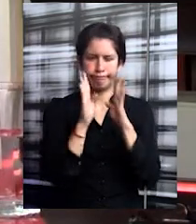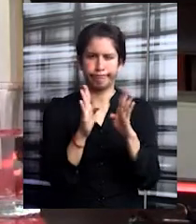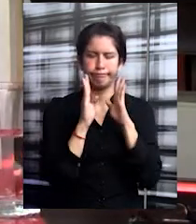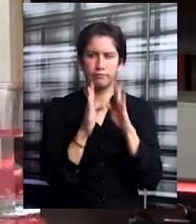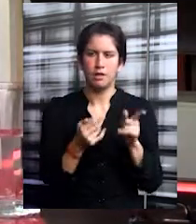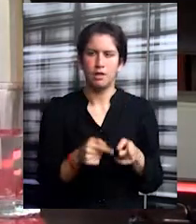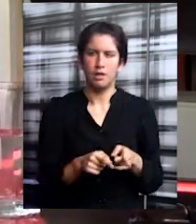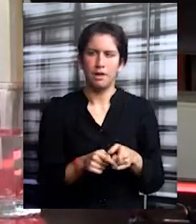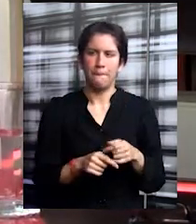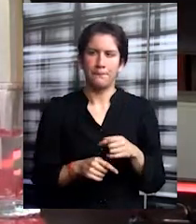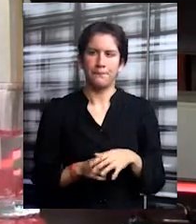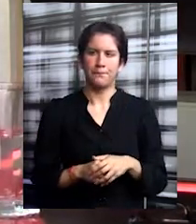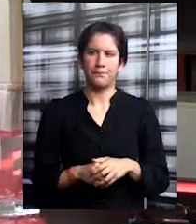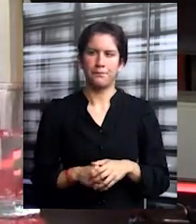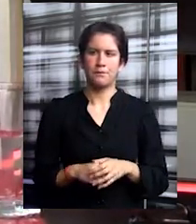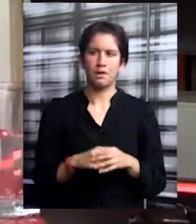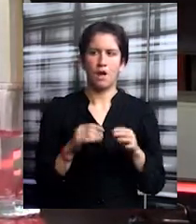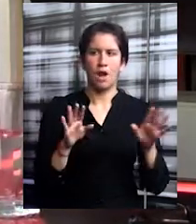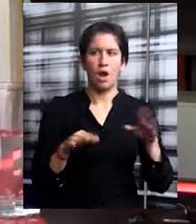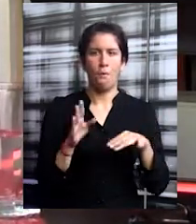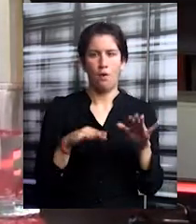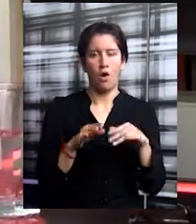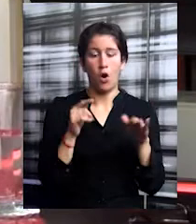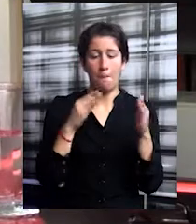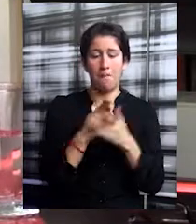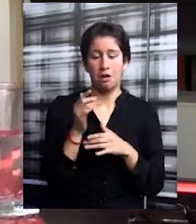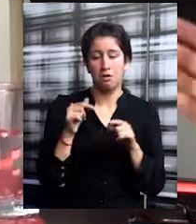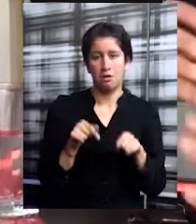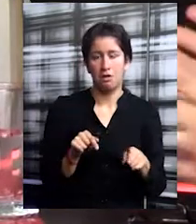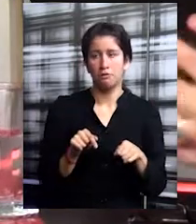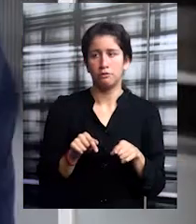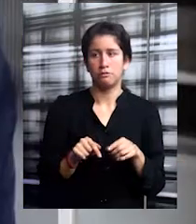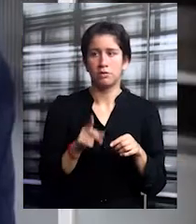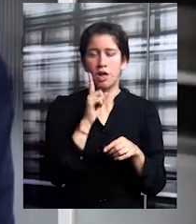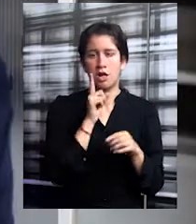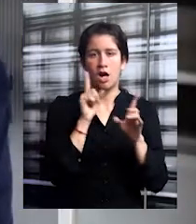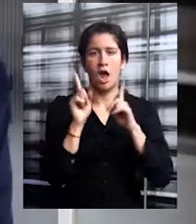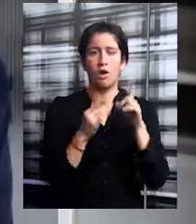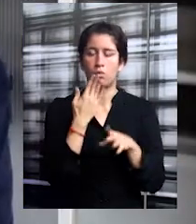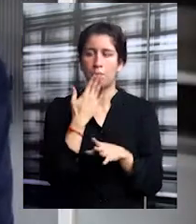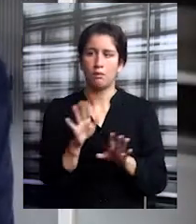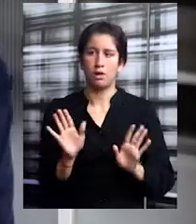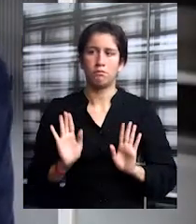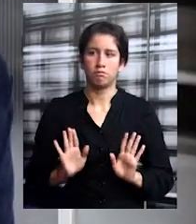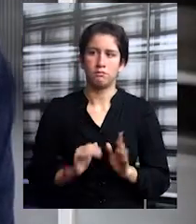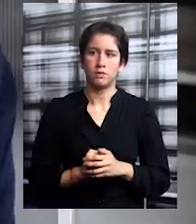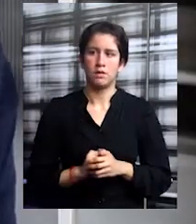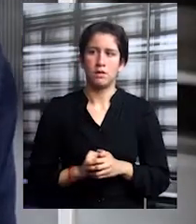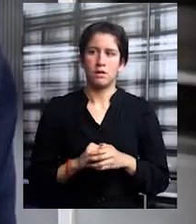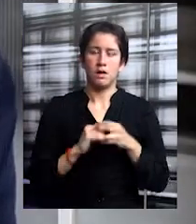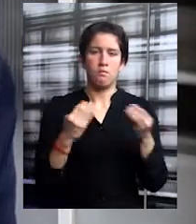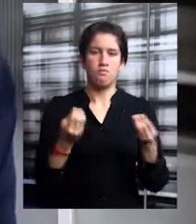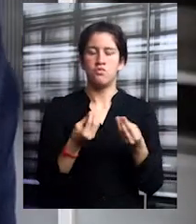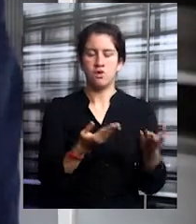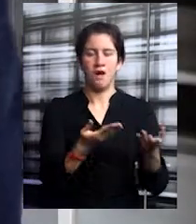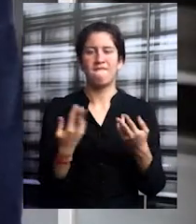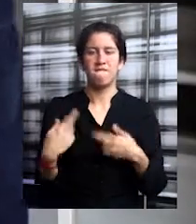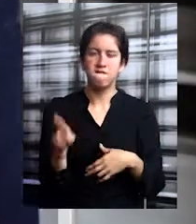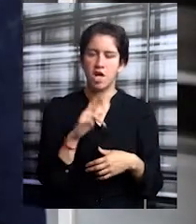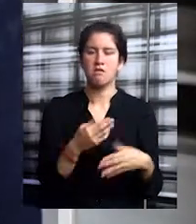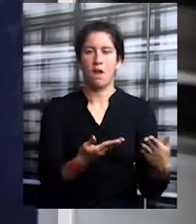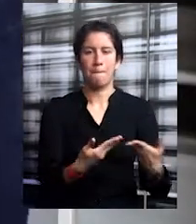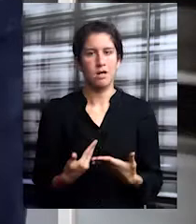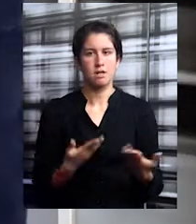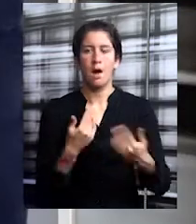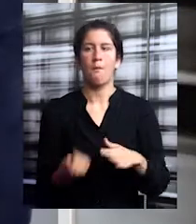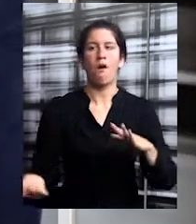y a lo mejor a partir de eso obtener a lo mejor algunas mínimas soluciones que sean. Y seamos francos, alcalde, porque muchas veces hemos invitado a alcaldes, a autoridades del